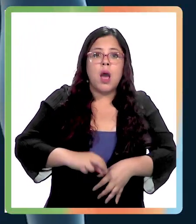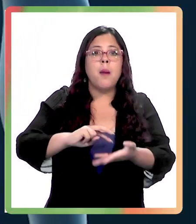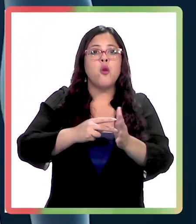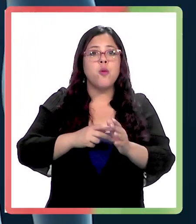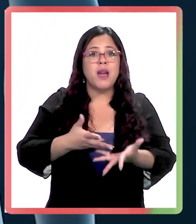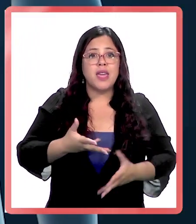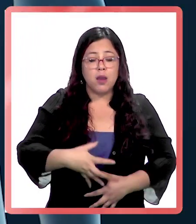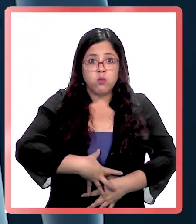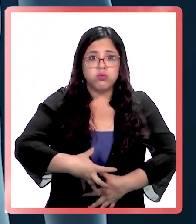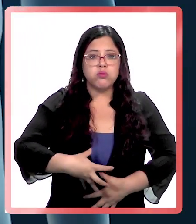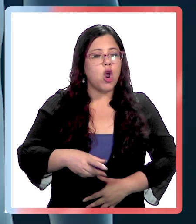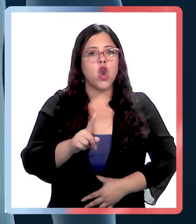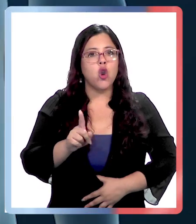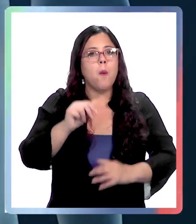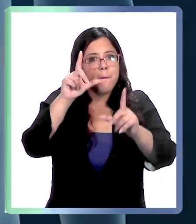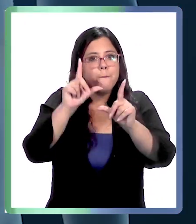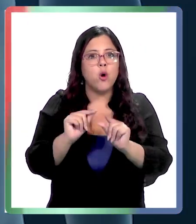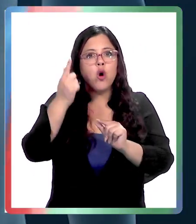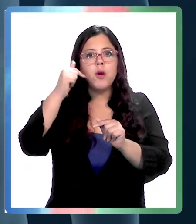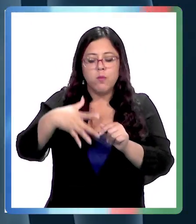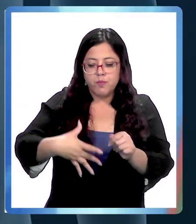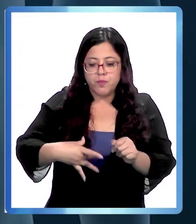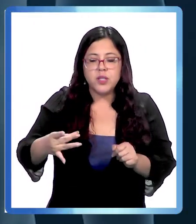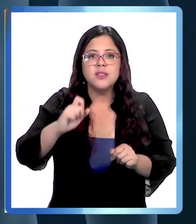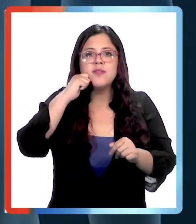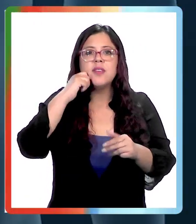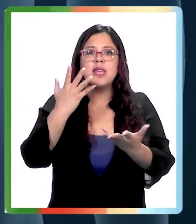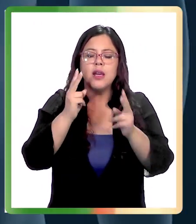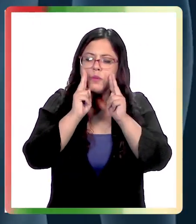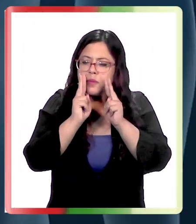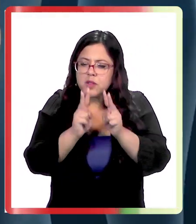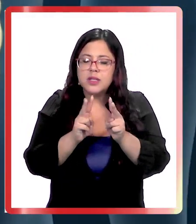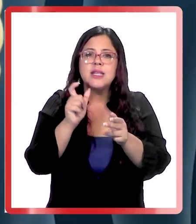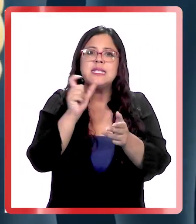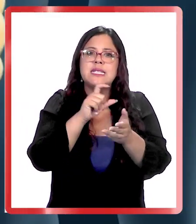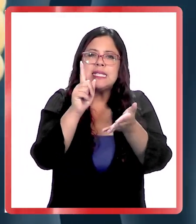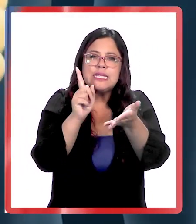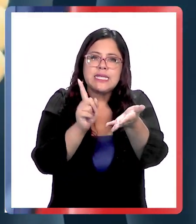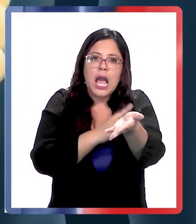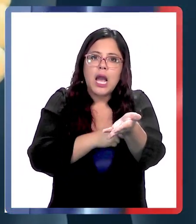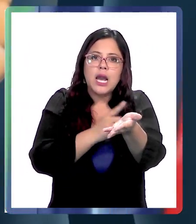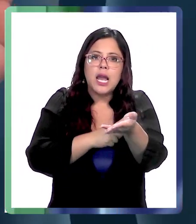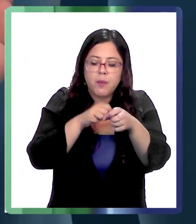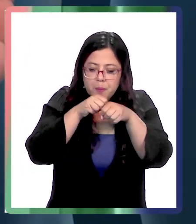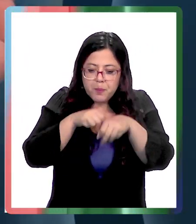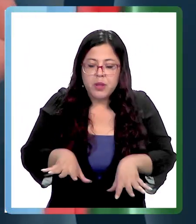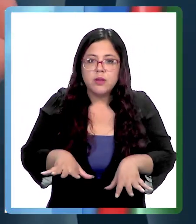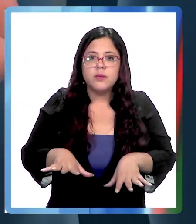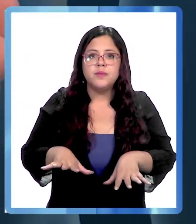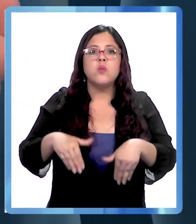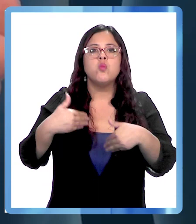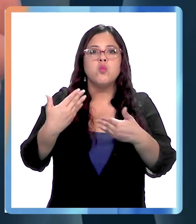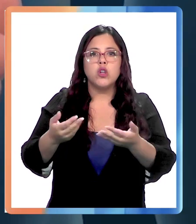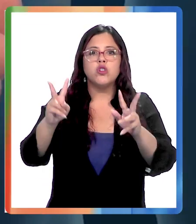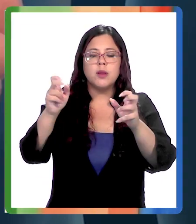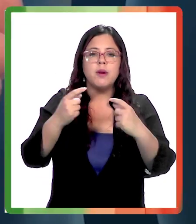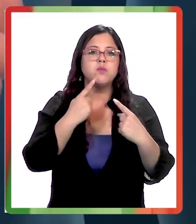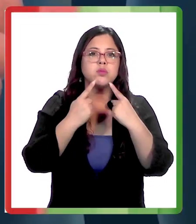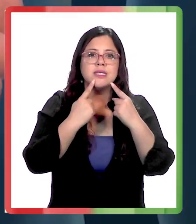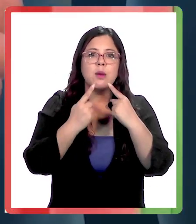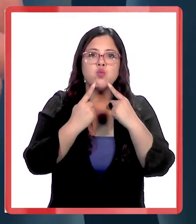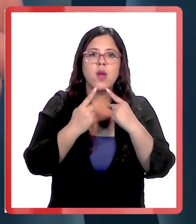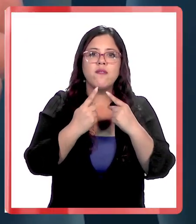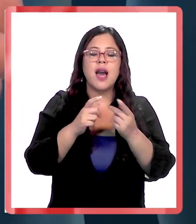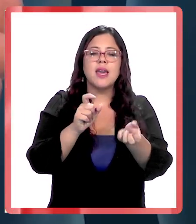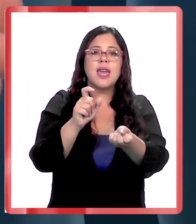Y el hallazgo principal en esos pacientes es un sangrado microscópico que no es visible al ojo humano. Y por eso es que utilizamos el test de sangre